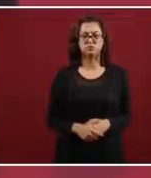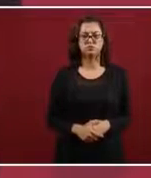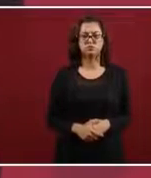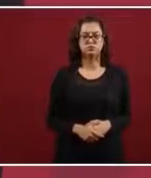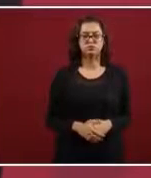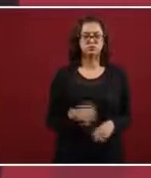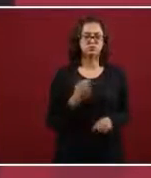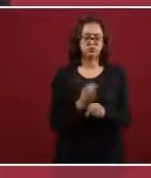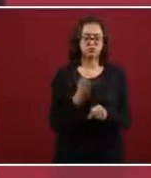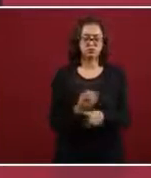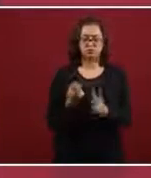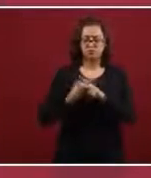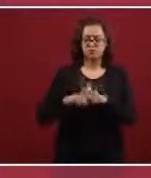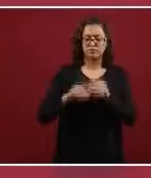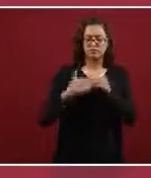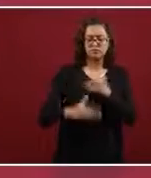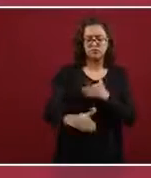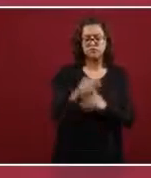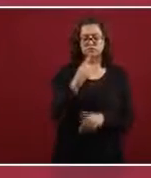desahogando